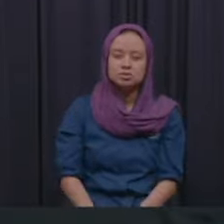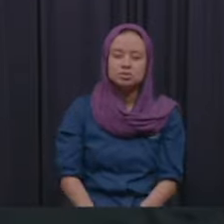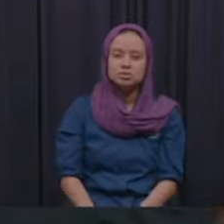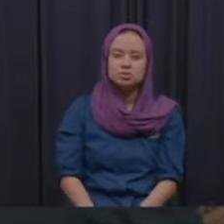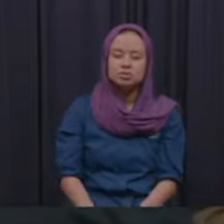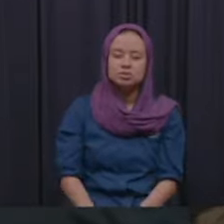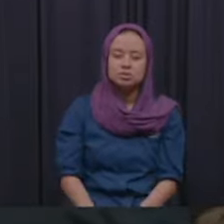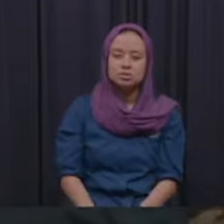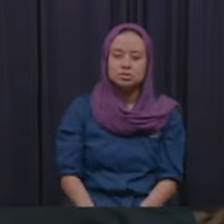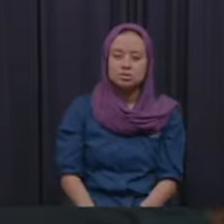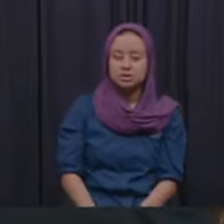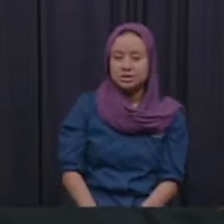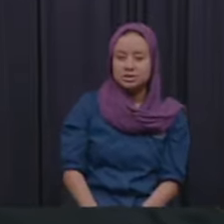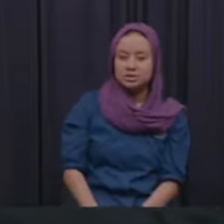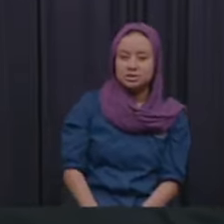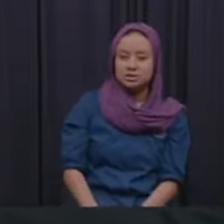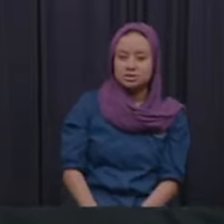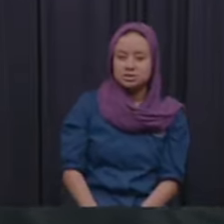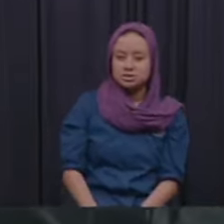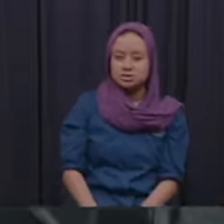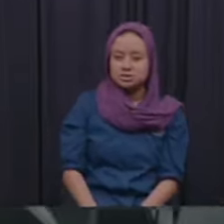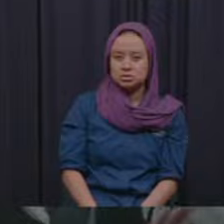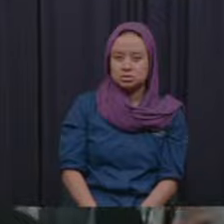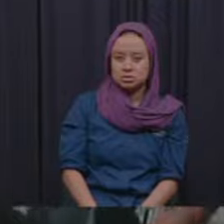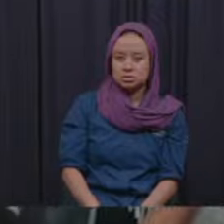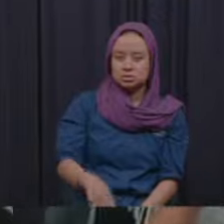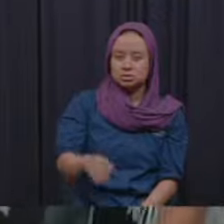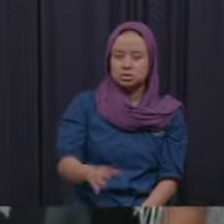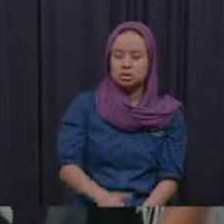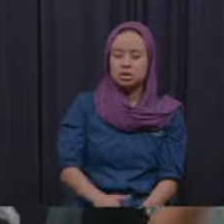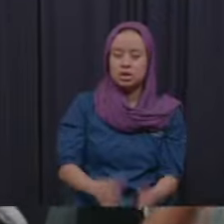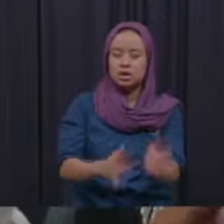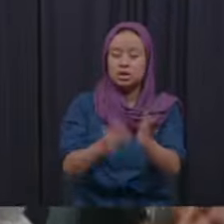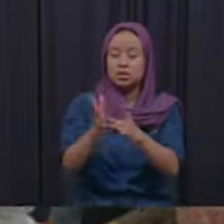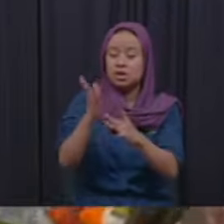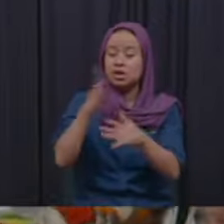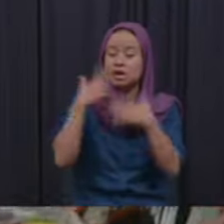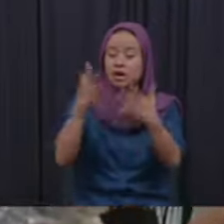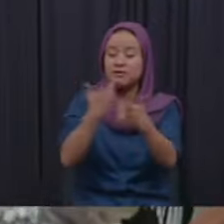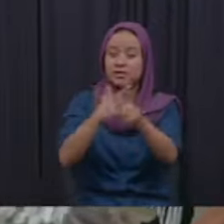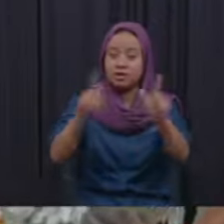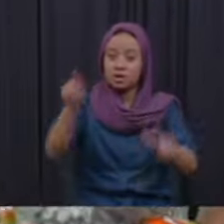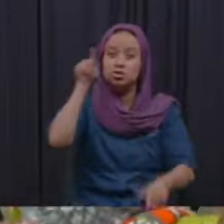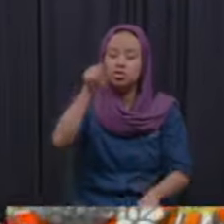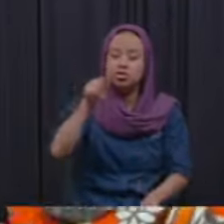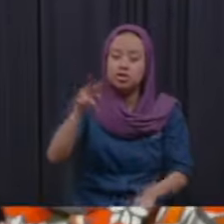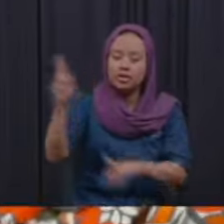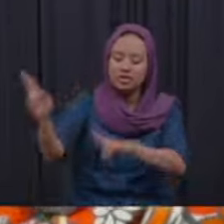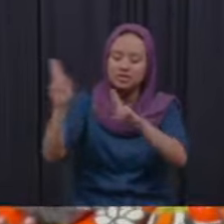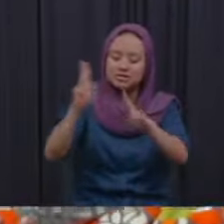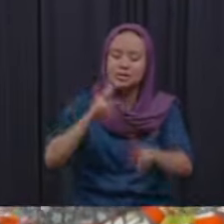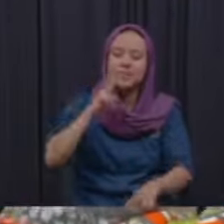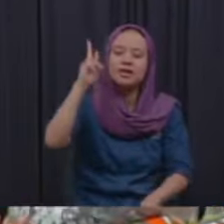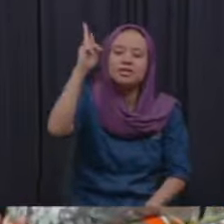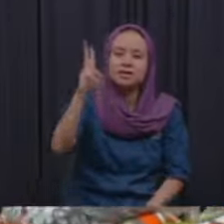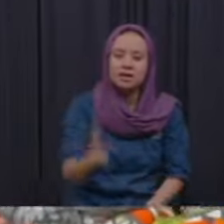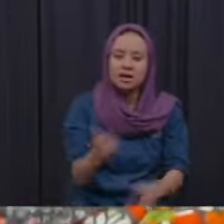Si el Hijo del Hombre os libertare, seréis verdaderamente el